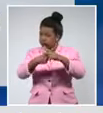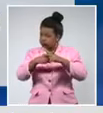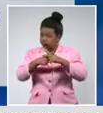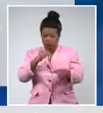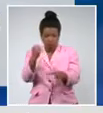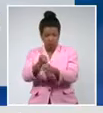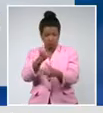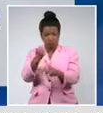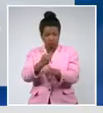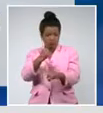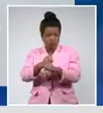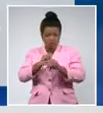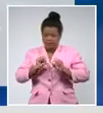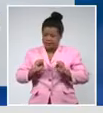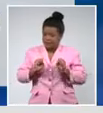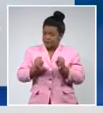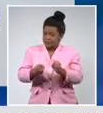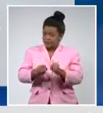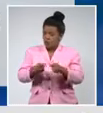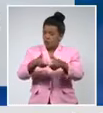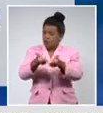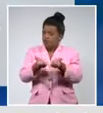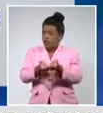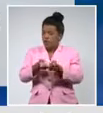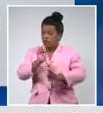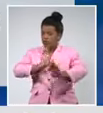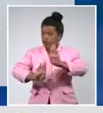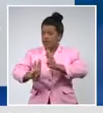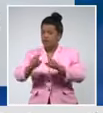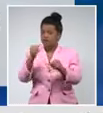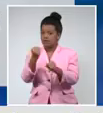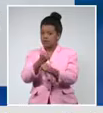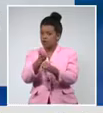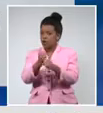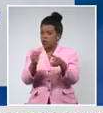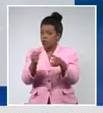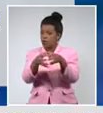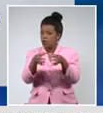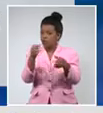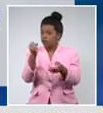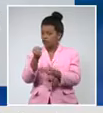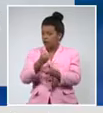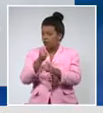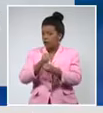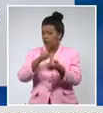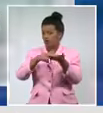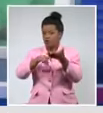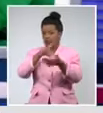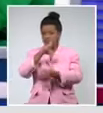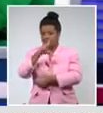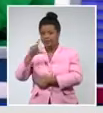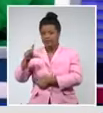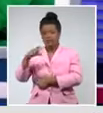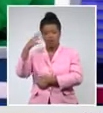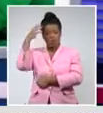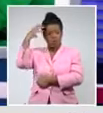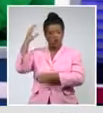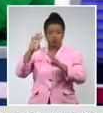eso hay decisión, hay un Consejo de Defensa, hay una decisión de partido, de gobierno y de todos los